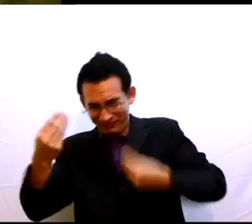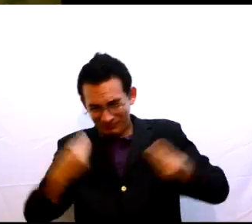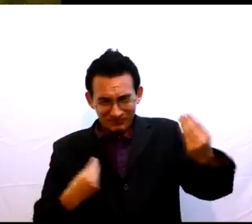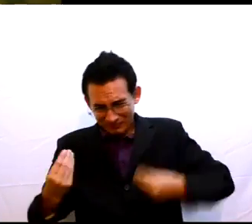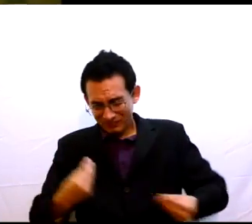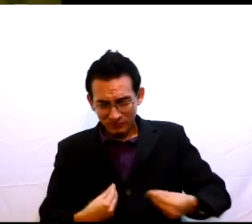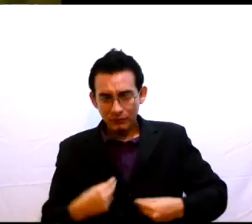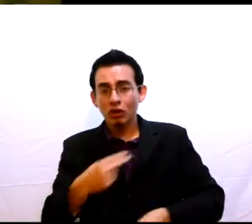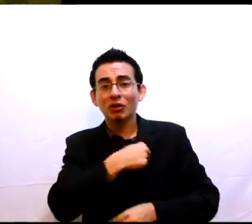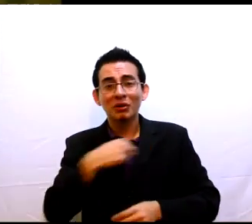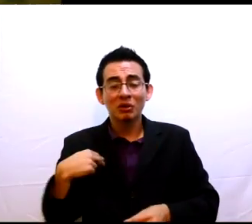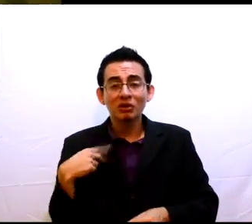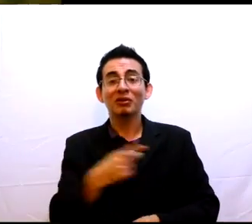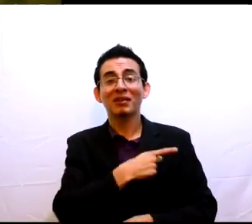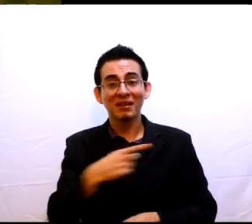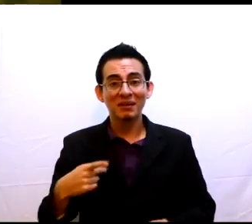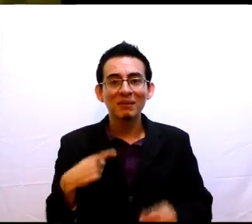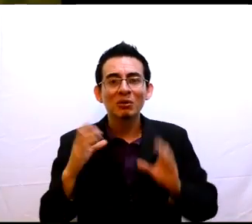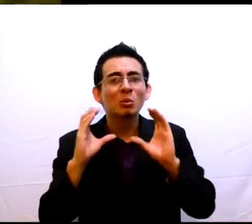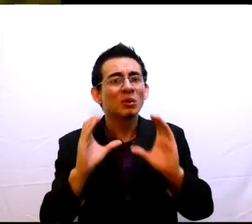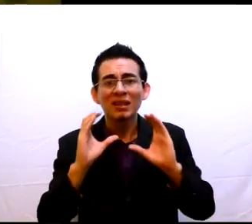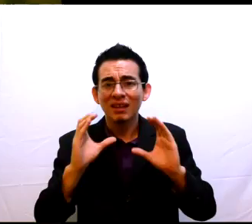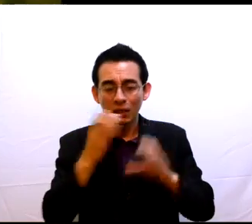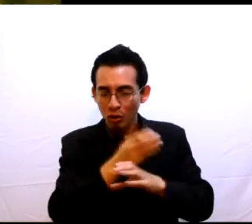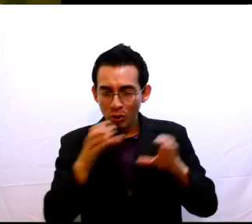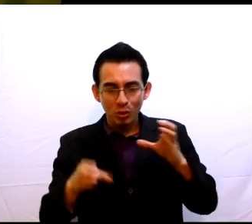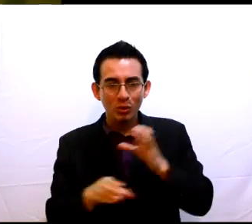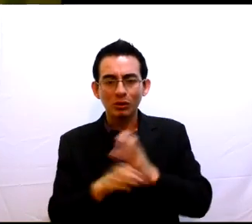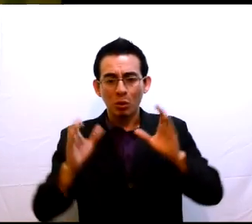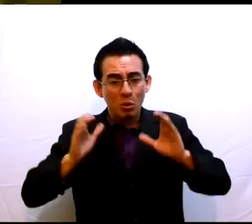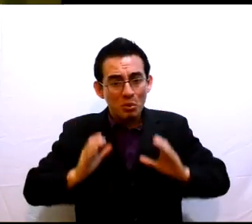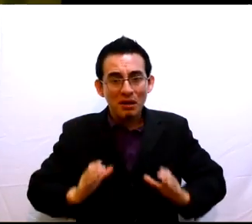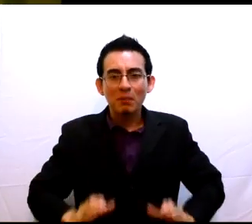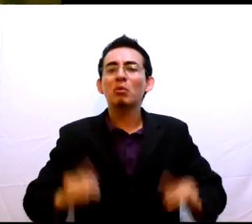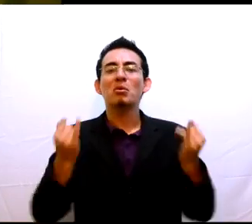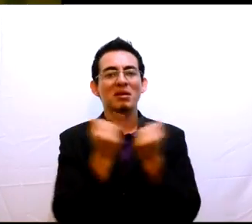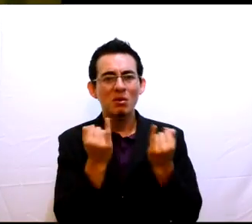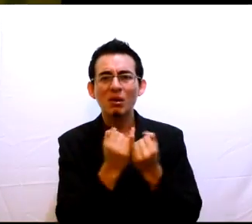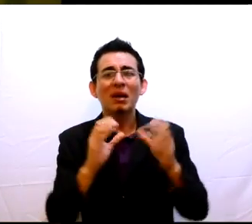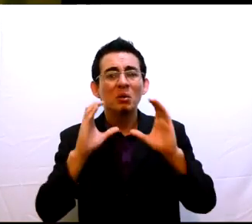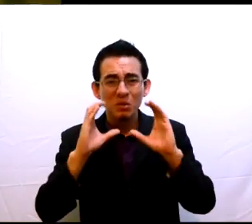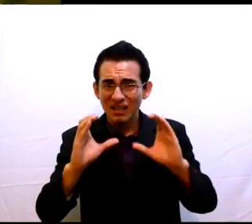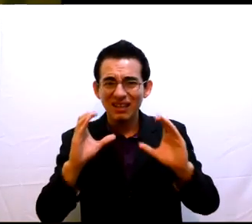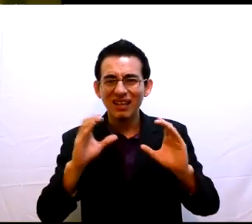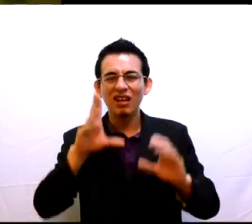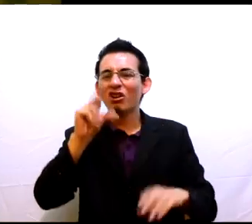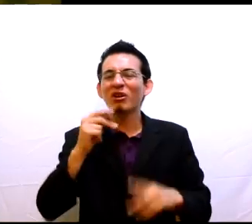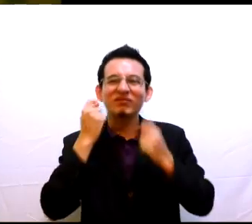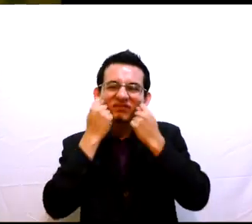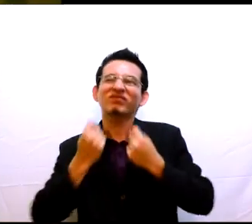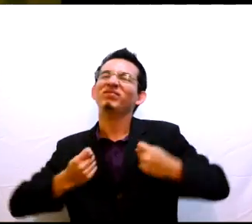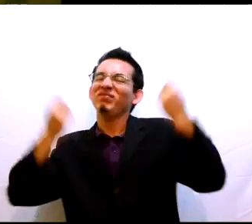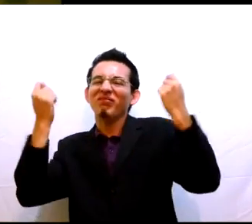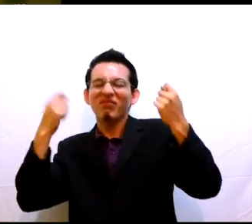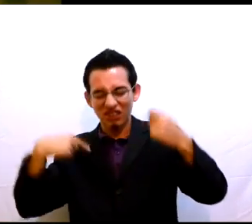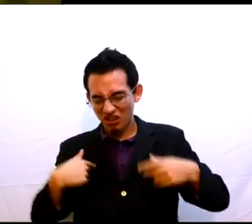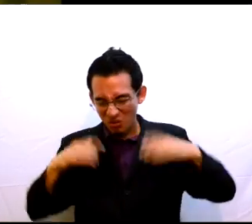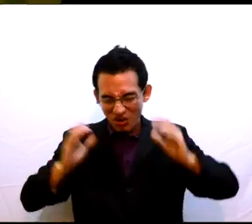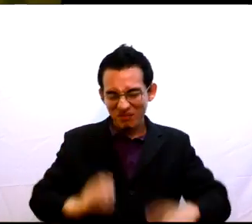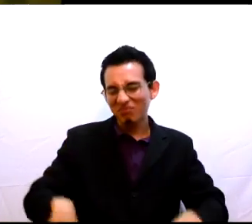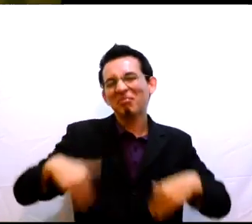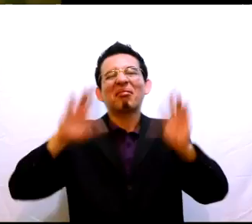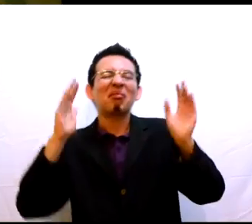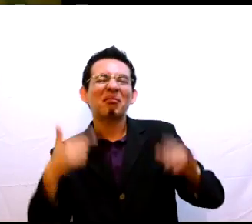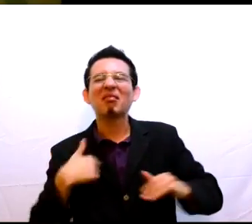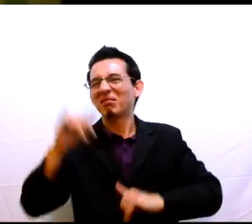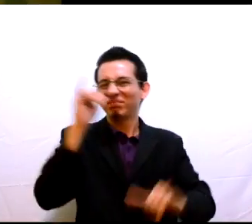administradores y pablo dice es necesario que cada uno de los administradores sea hallado como fiel